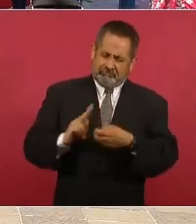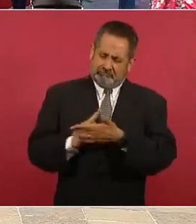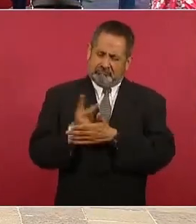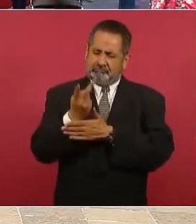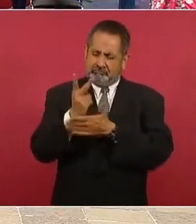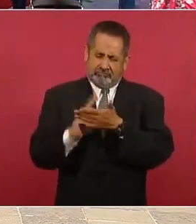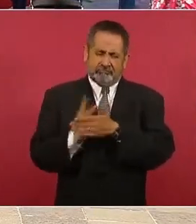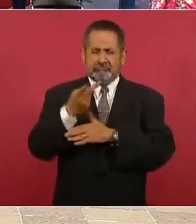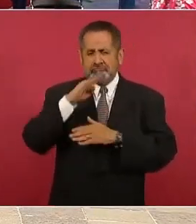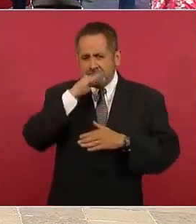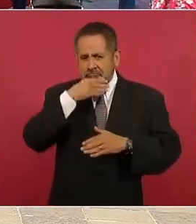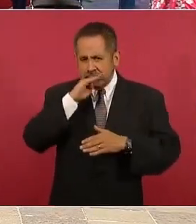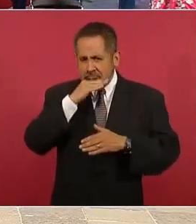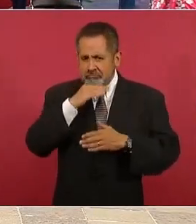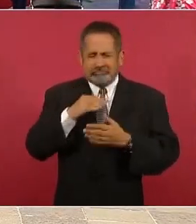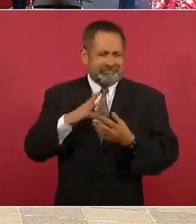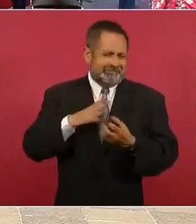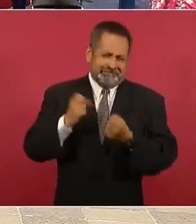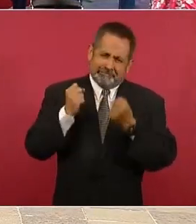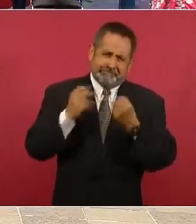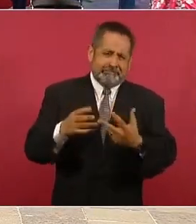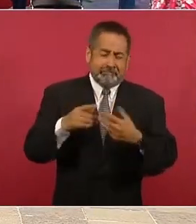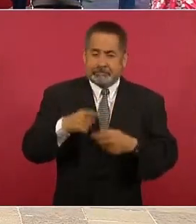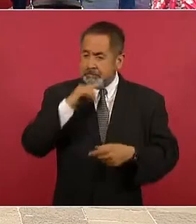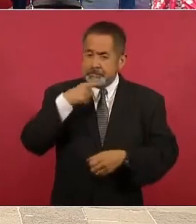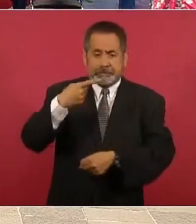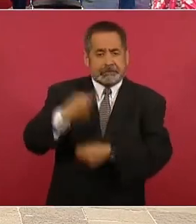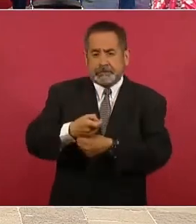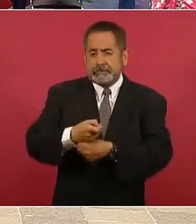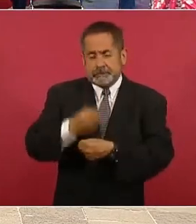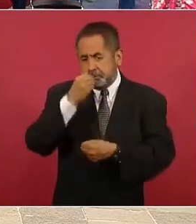y es nuestro alimento principal.